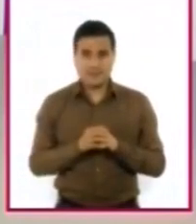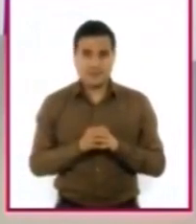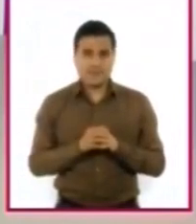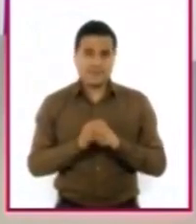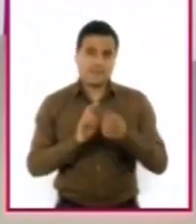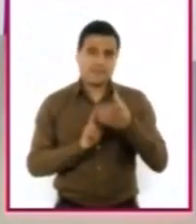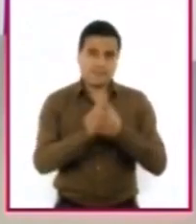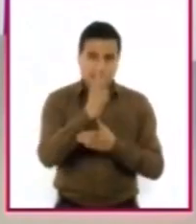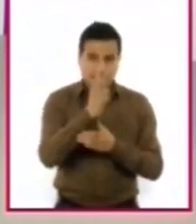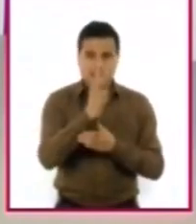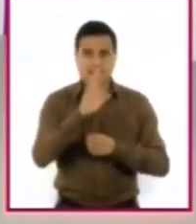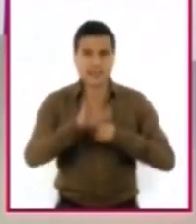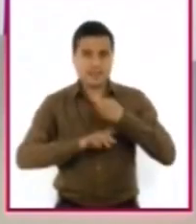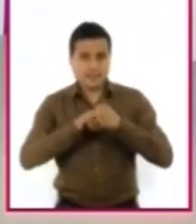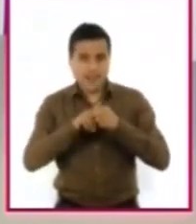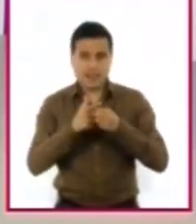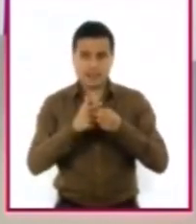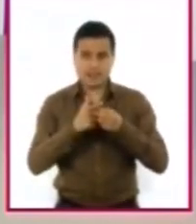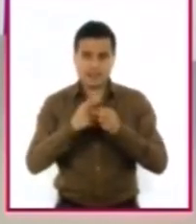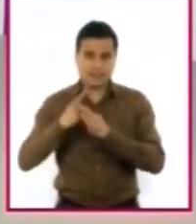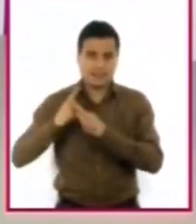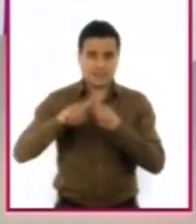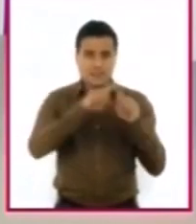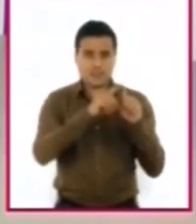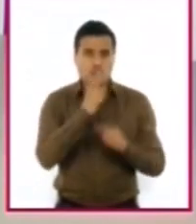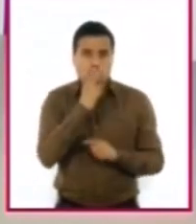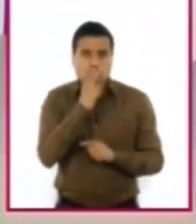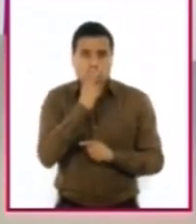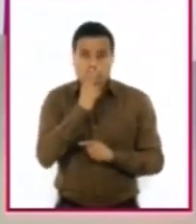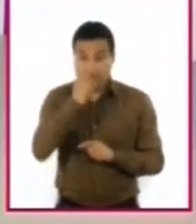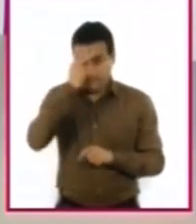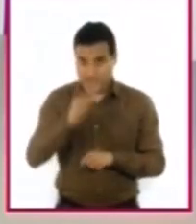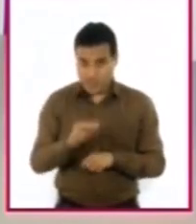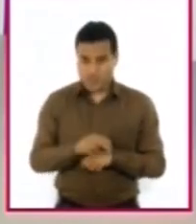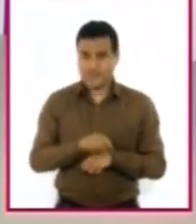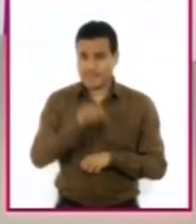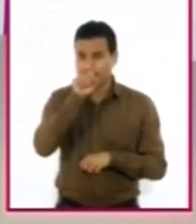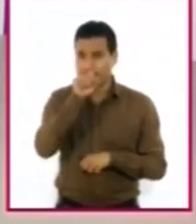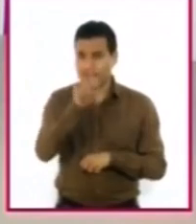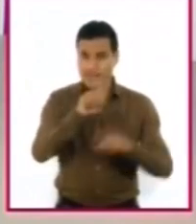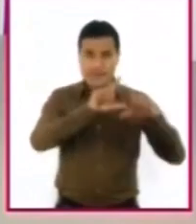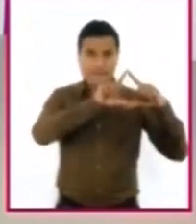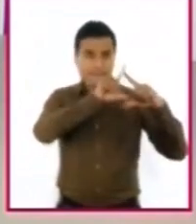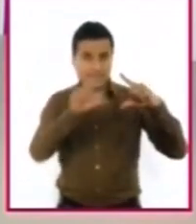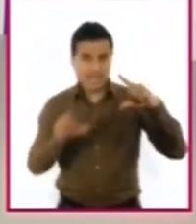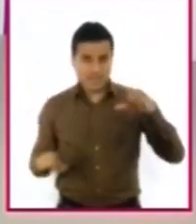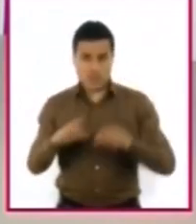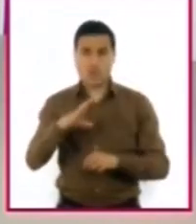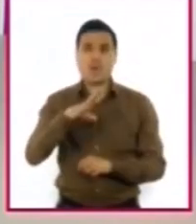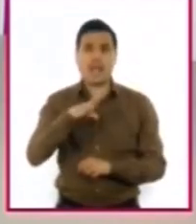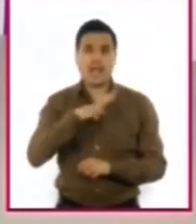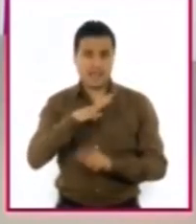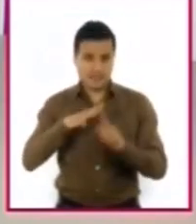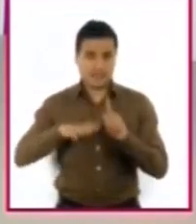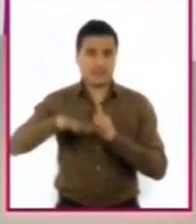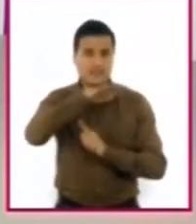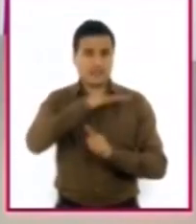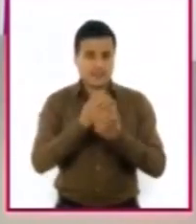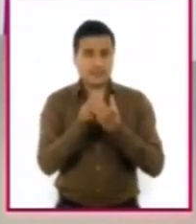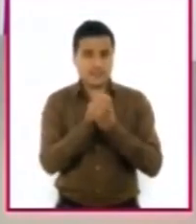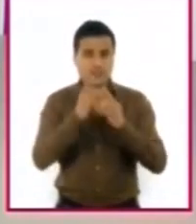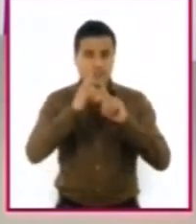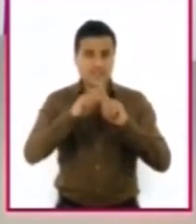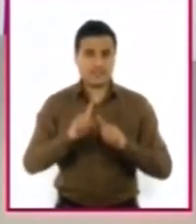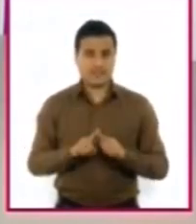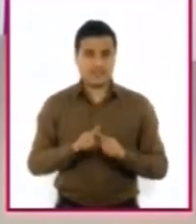biodiversidad en México, así como los tantos y maravillosos ecosistemas con los que cuenta, y por si fuera poco, la abundancia de flora